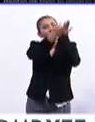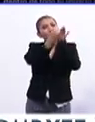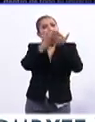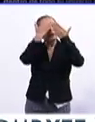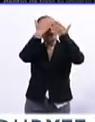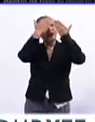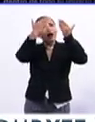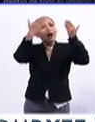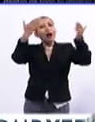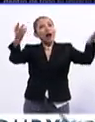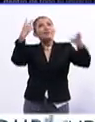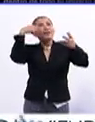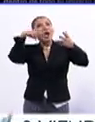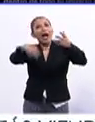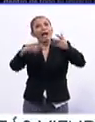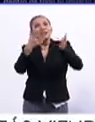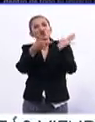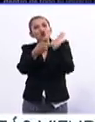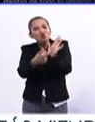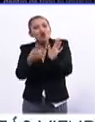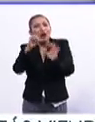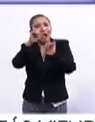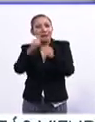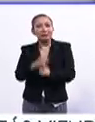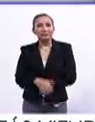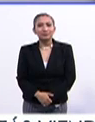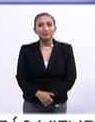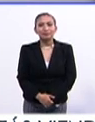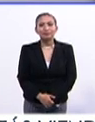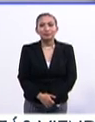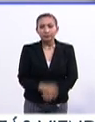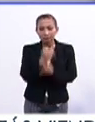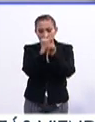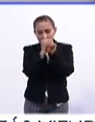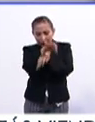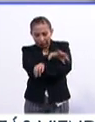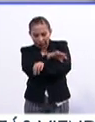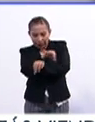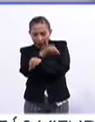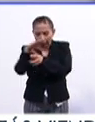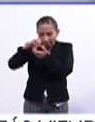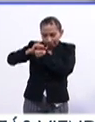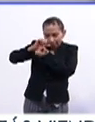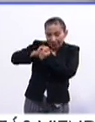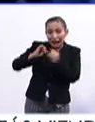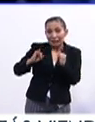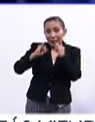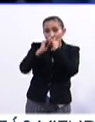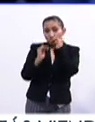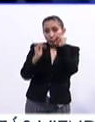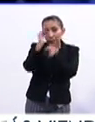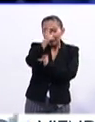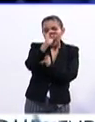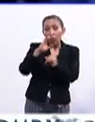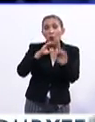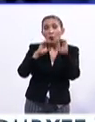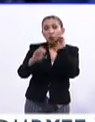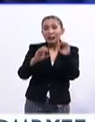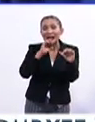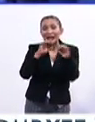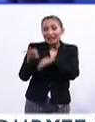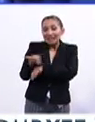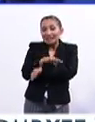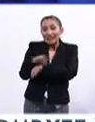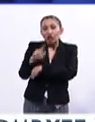hacer que la gente entre conmigo este viaje que yo propongo con el arte estudio de diseño y artes plásticas en el instituto superior de la comunicación